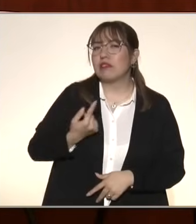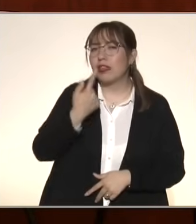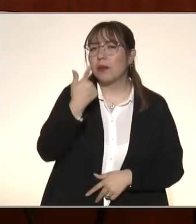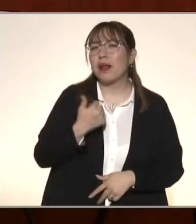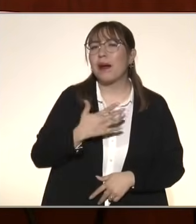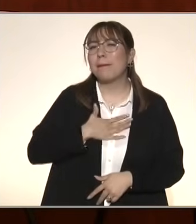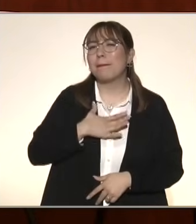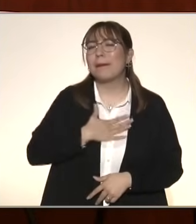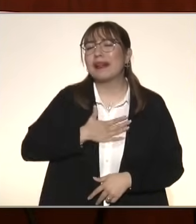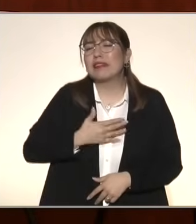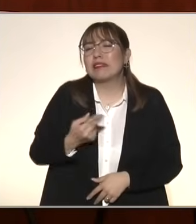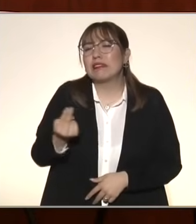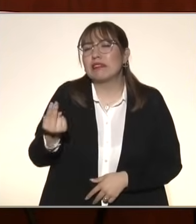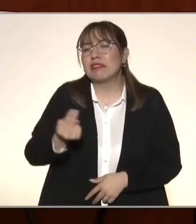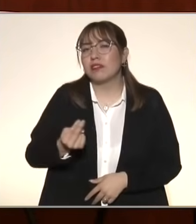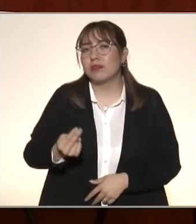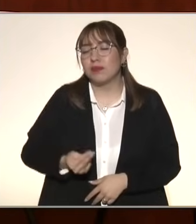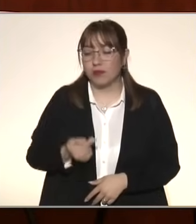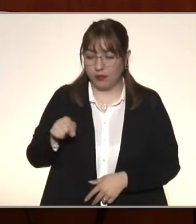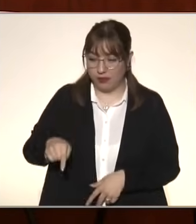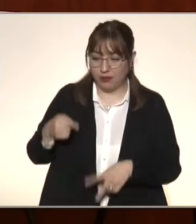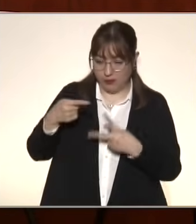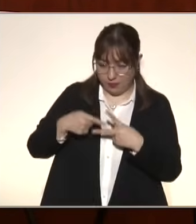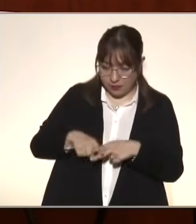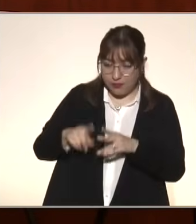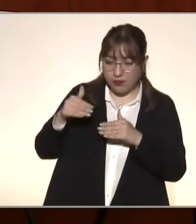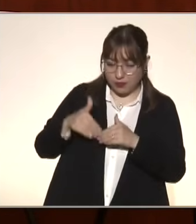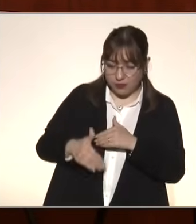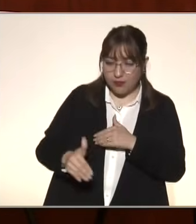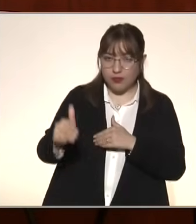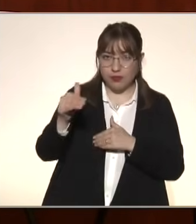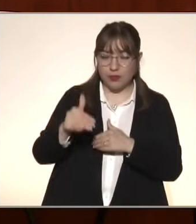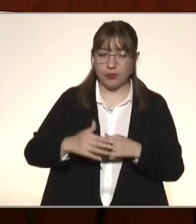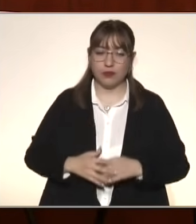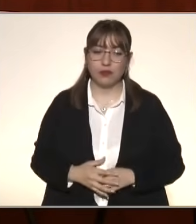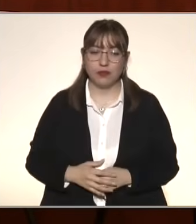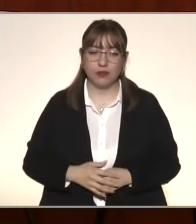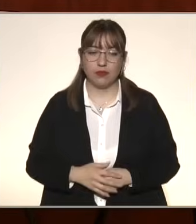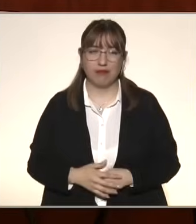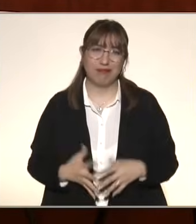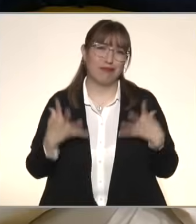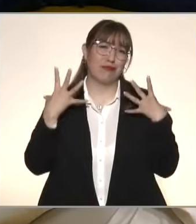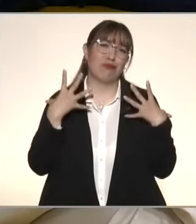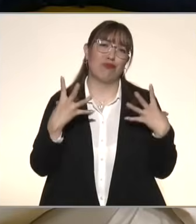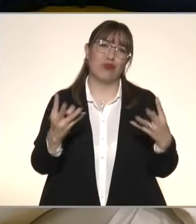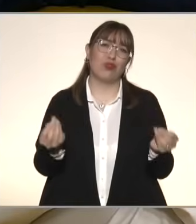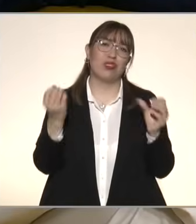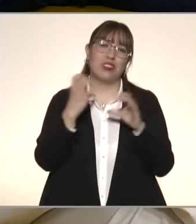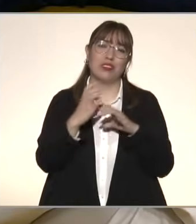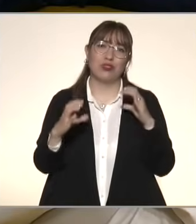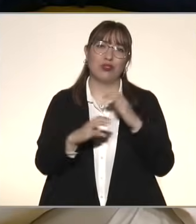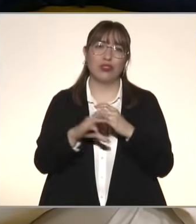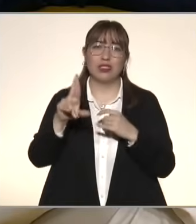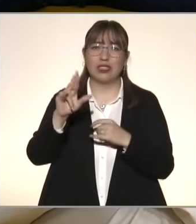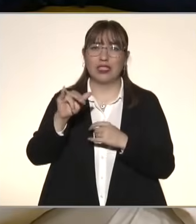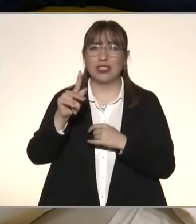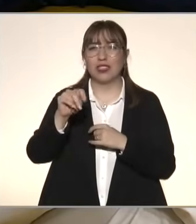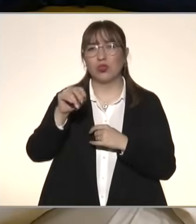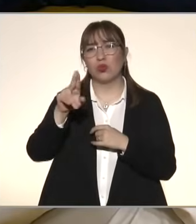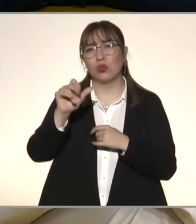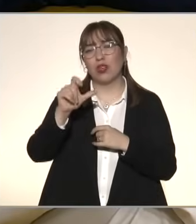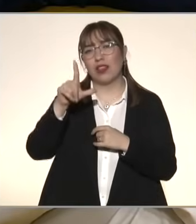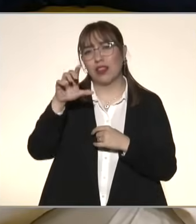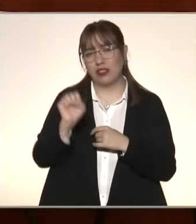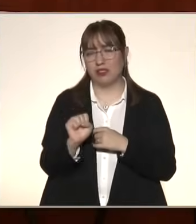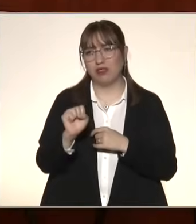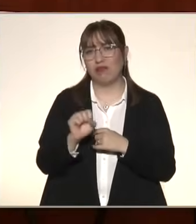nosotros, y entonces a partir de ahí, bueno, pues ya hay una serie de rituales diversos, hay incluso, no